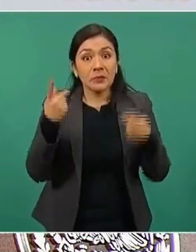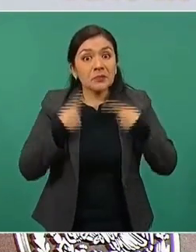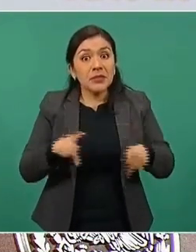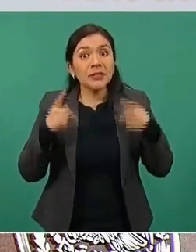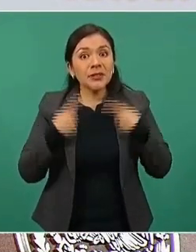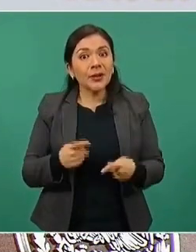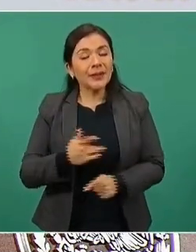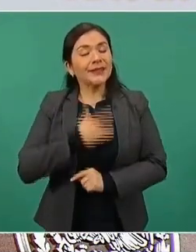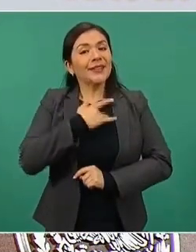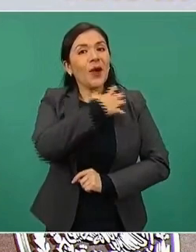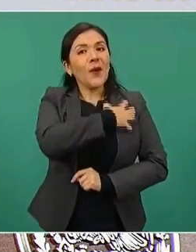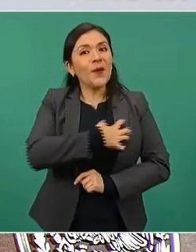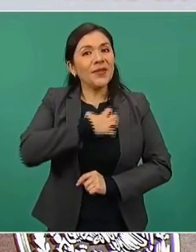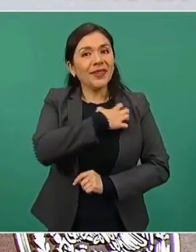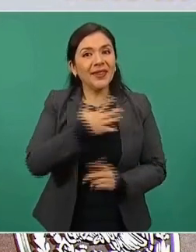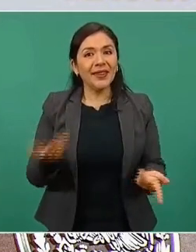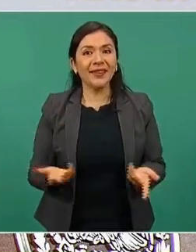está contenta.